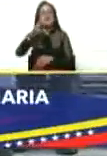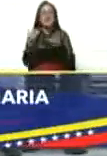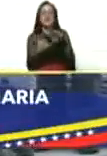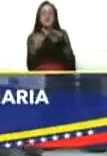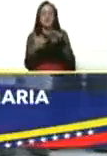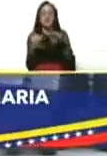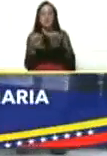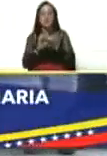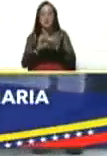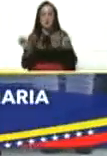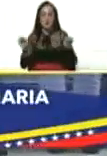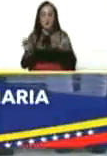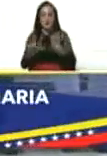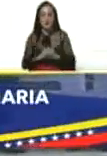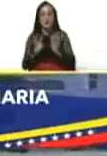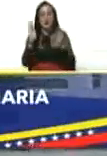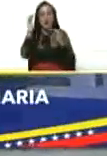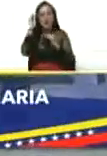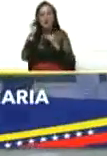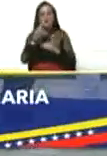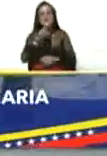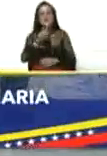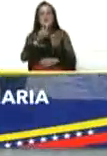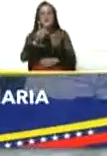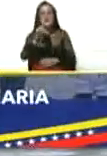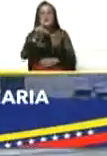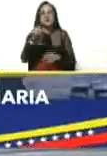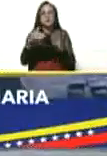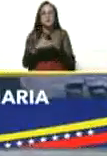instituciones educativas que atienden